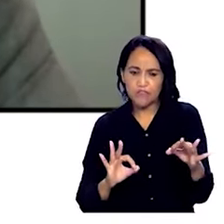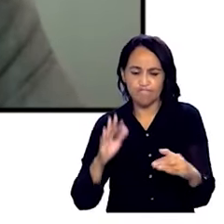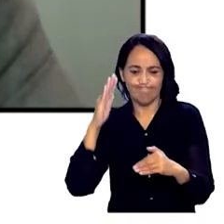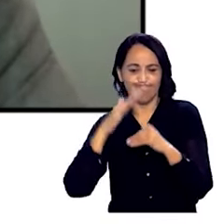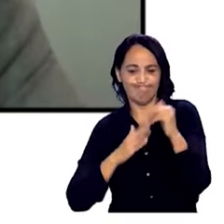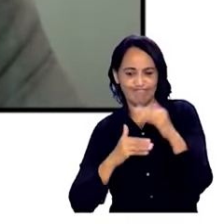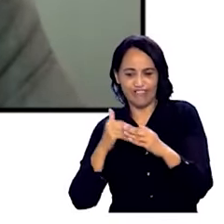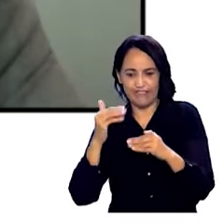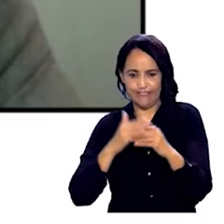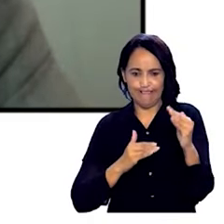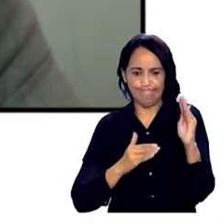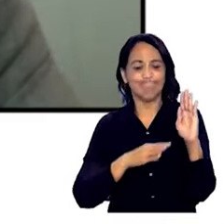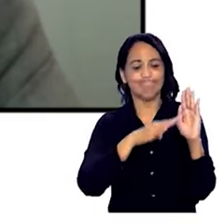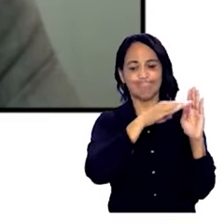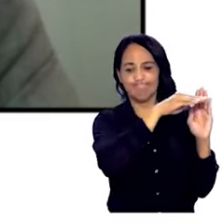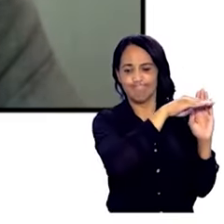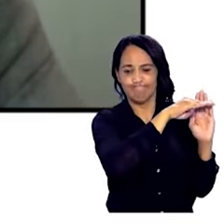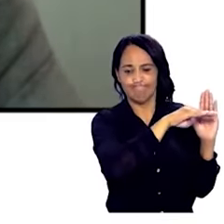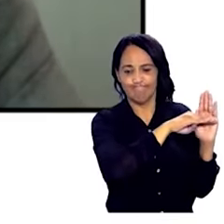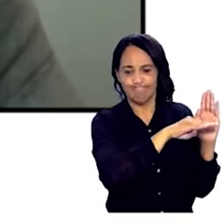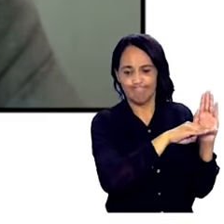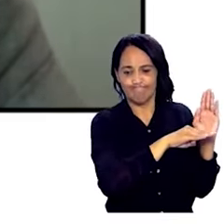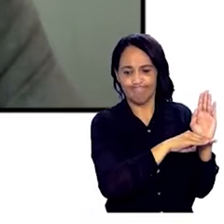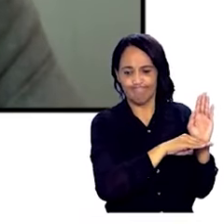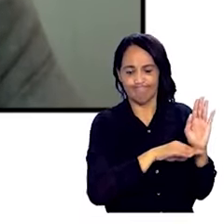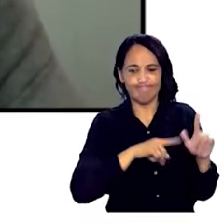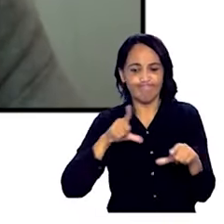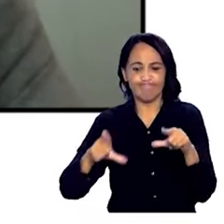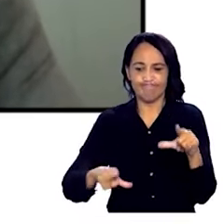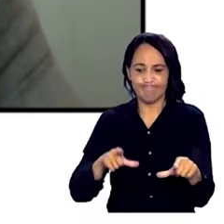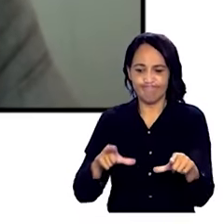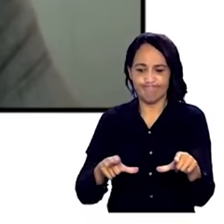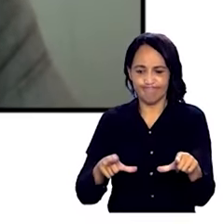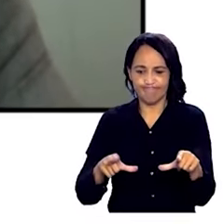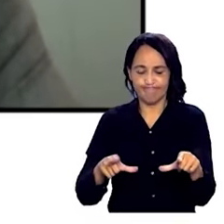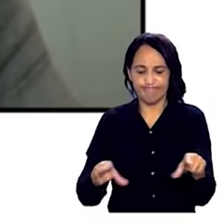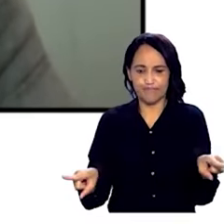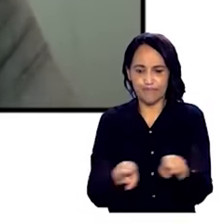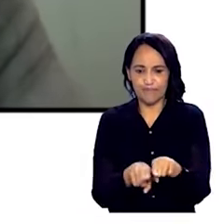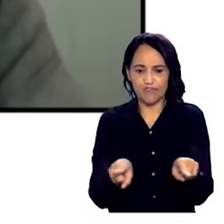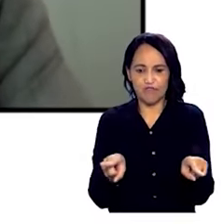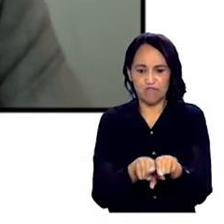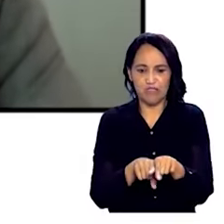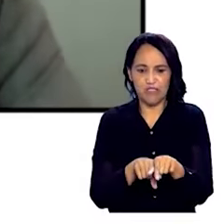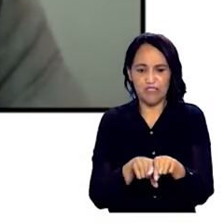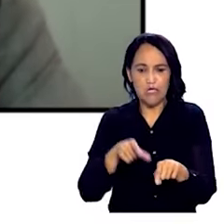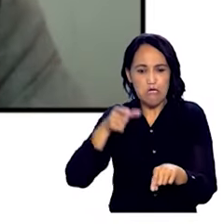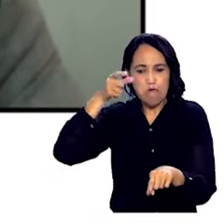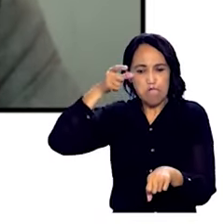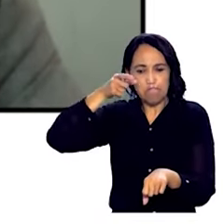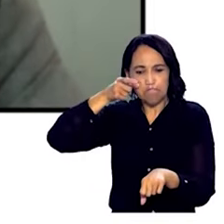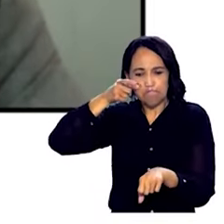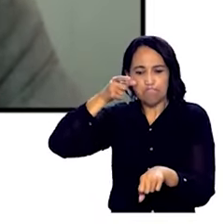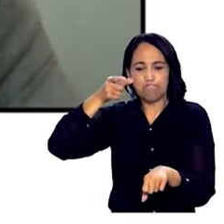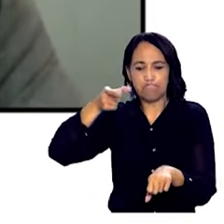trabajo probablemente también interese analizar como la corte maneja